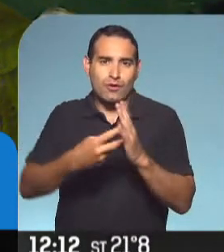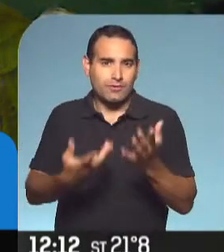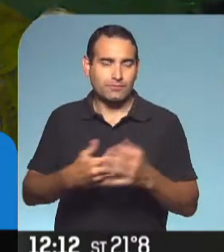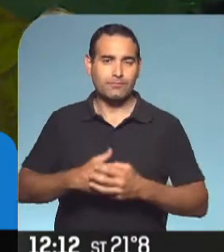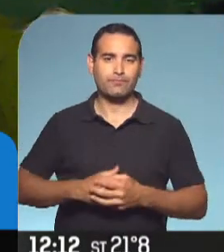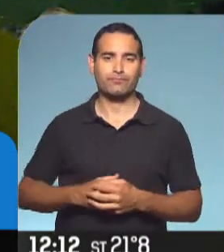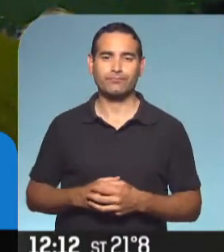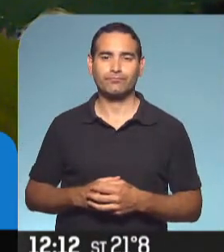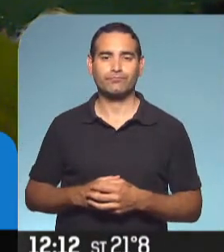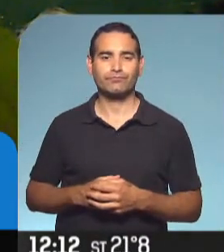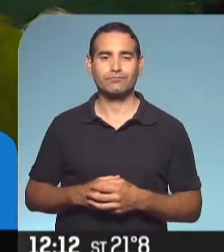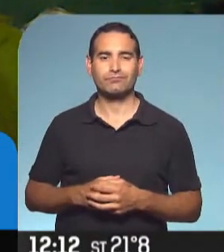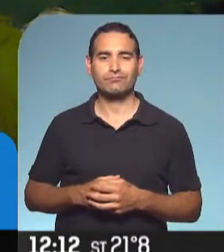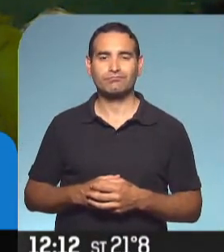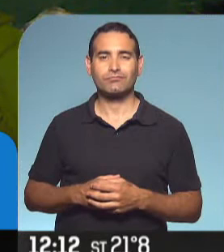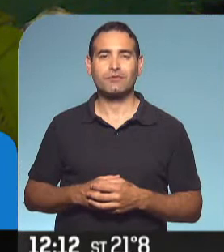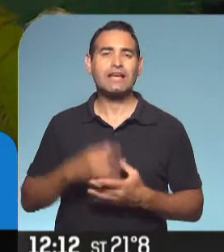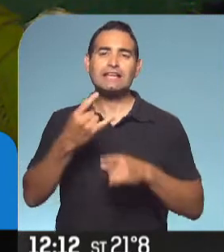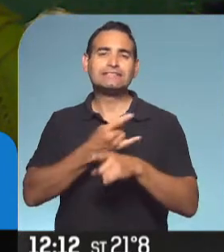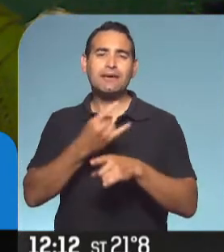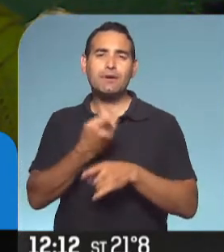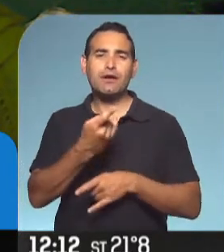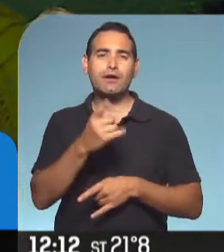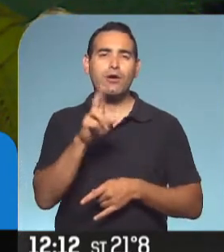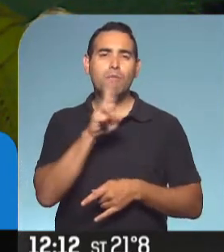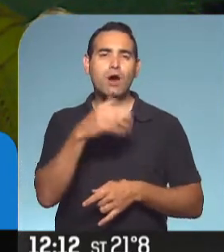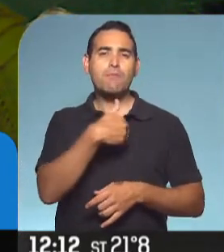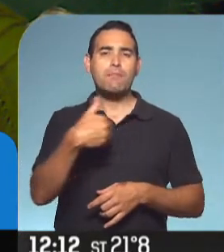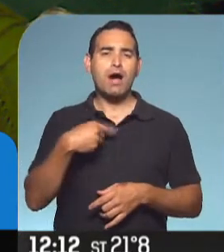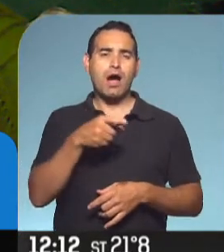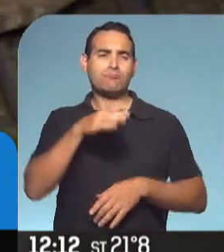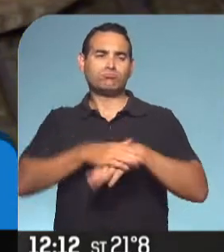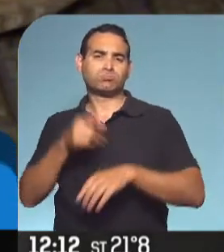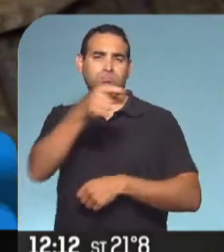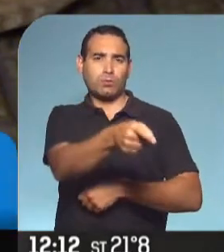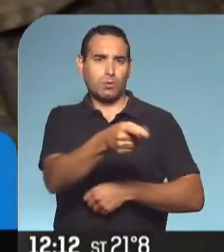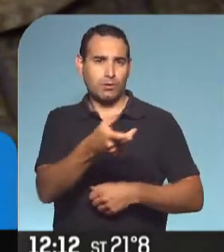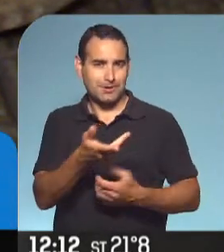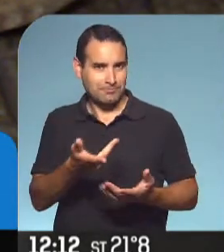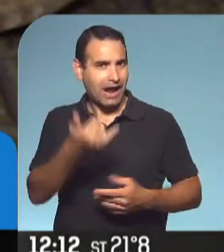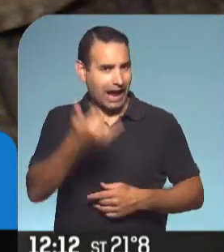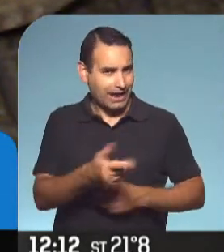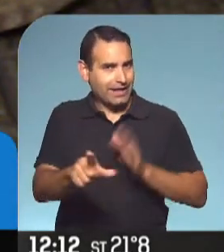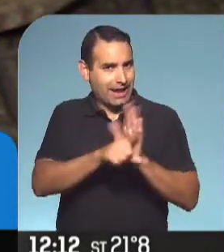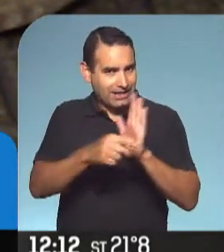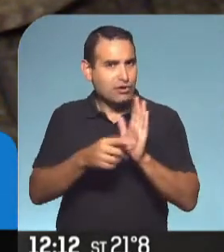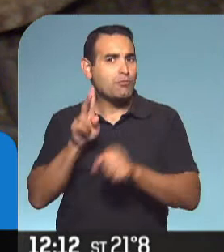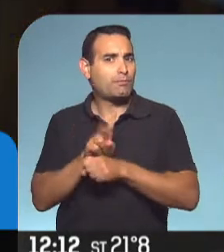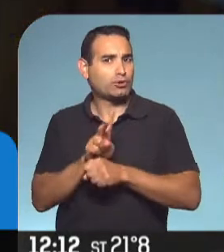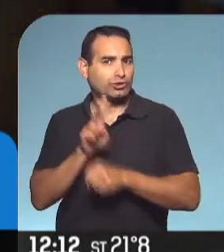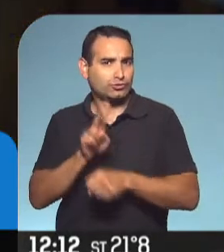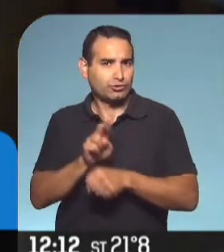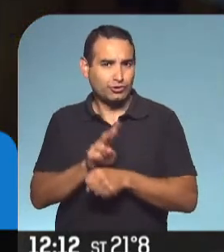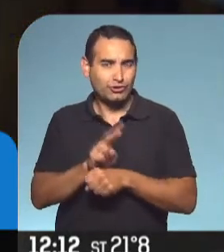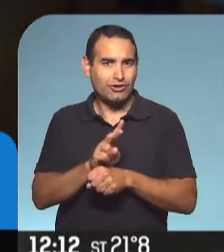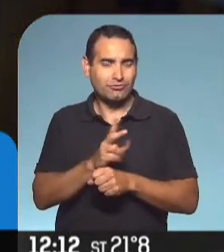¿no? Lo que pasa es que siempre se criminaliza a las mamás cuando hay leyes inclusive que protegen y están